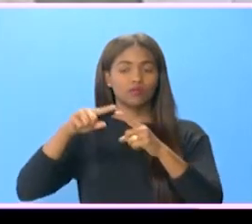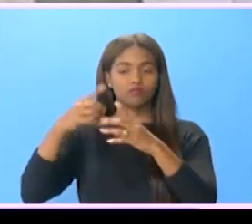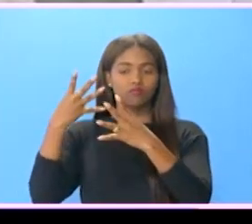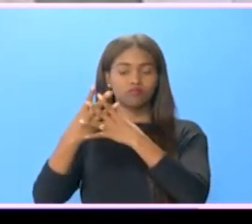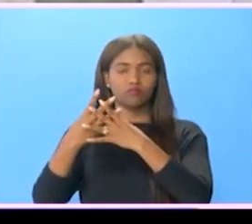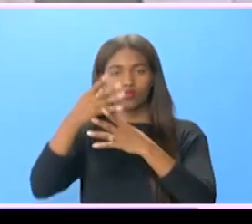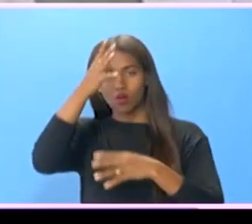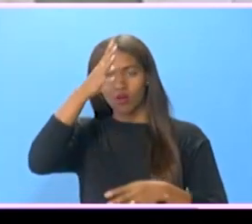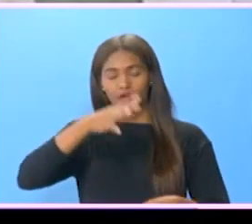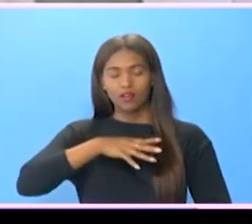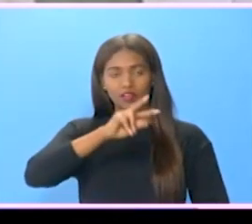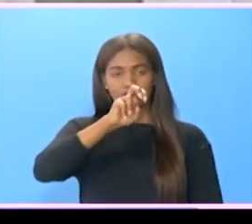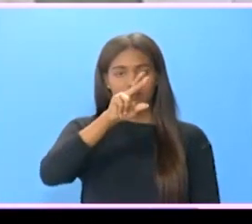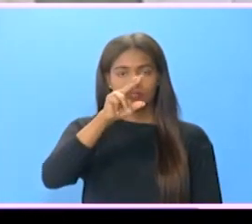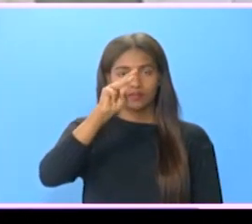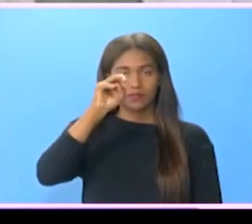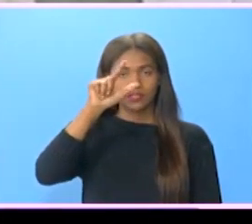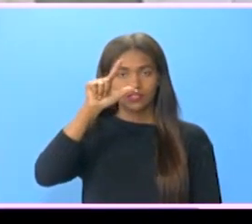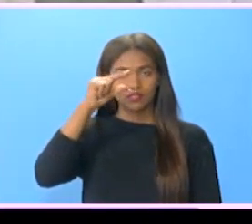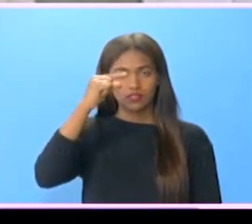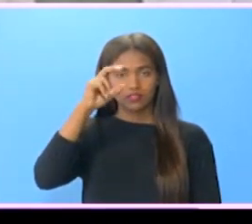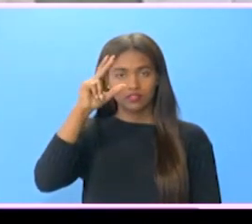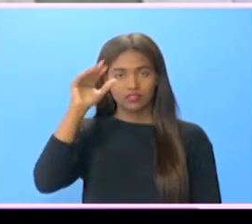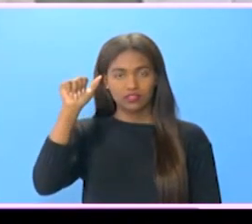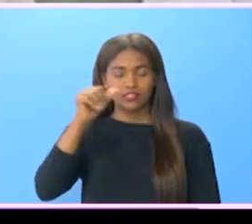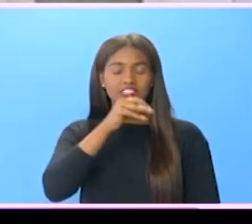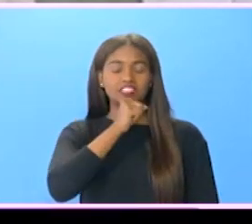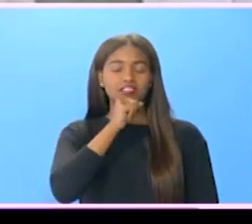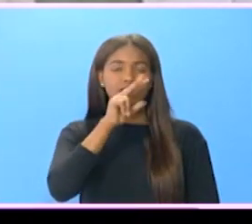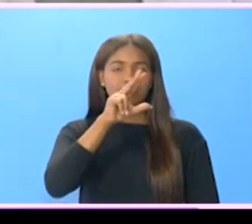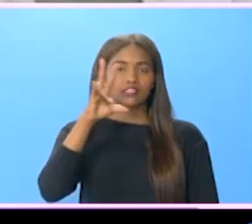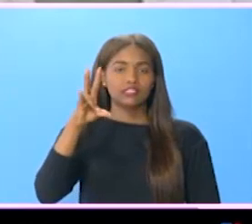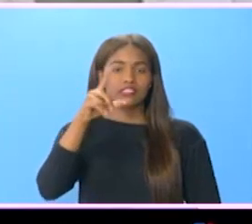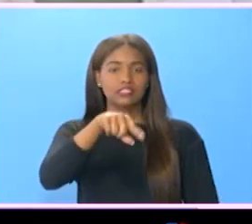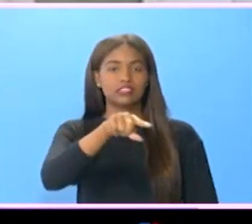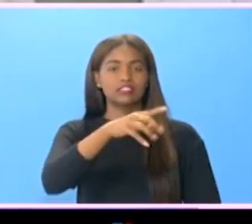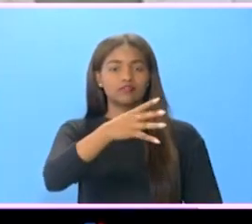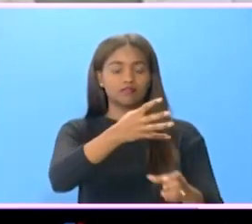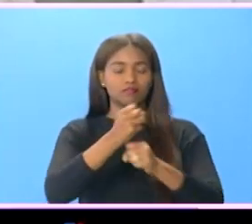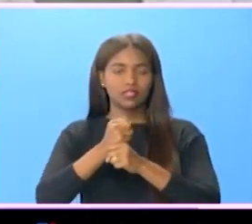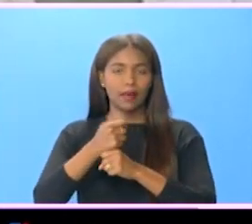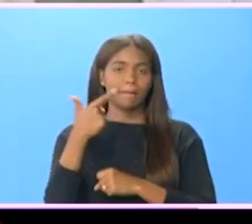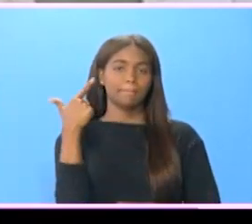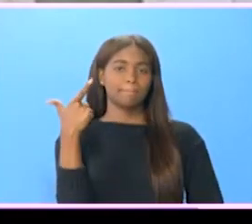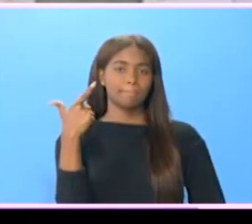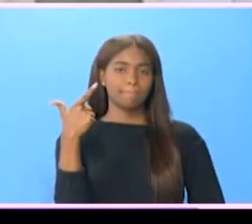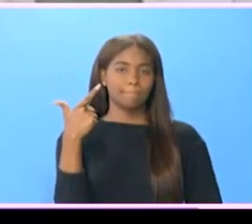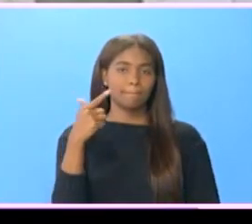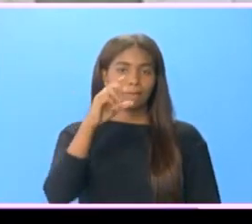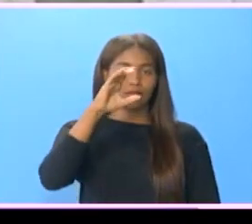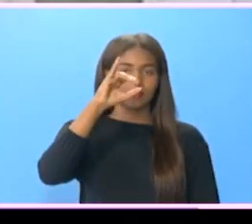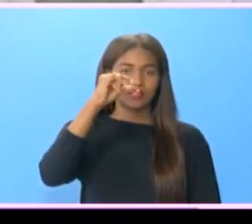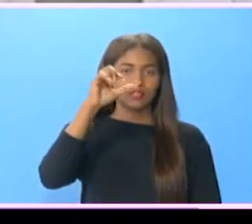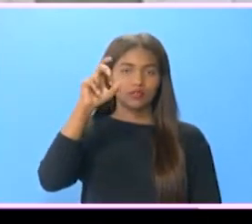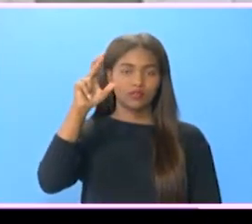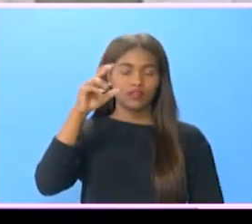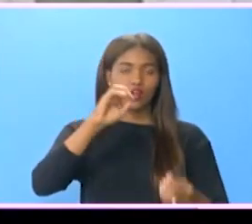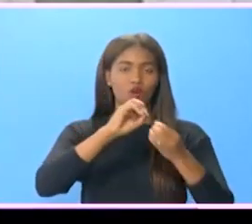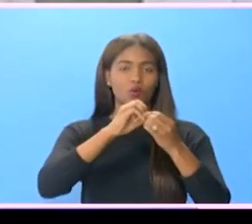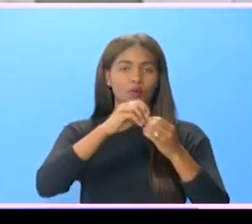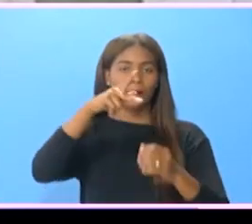el nombrado Víctor Miguel García Domínguez, de 36 años, a quien le fue ocupada la pistola Sigauer modelo